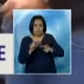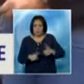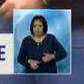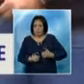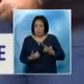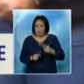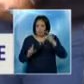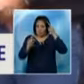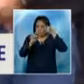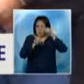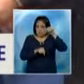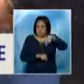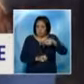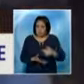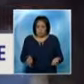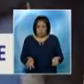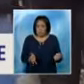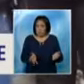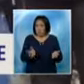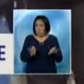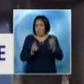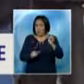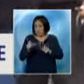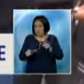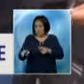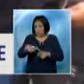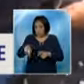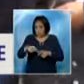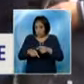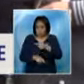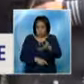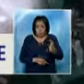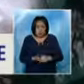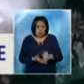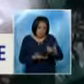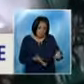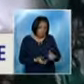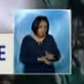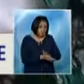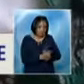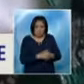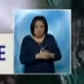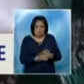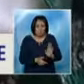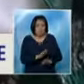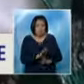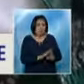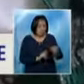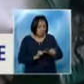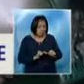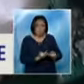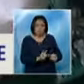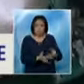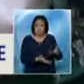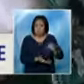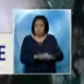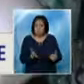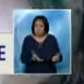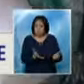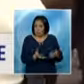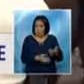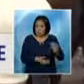objetivos de este día es promover que las personas se conviertan en agentes activos del desarrollo sostenible, promover